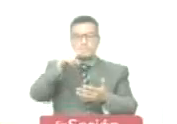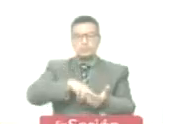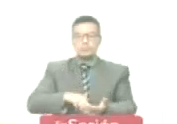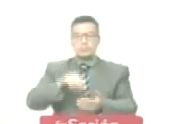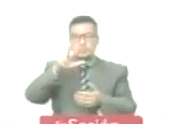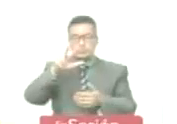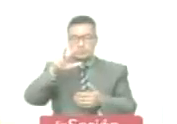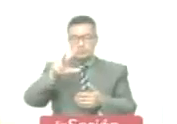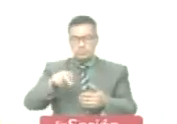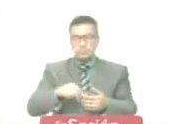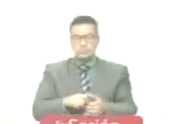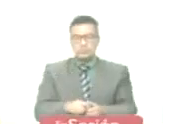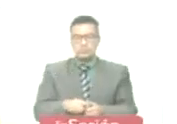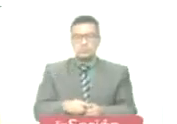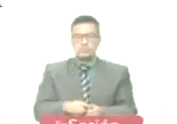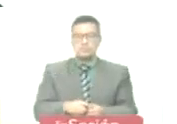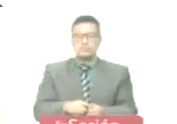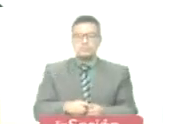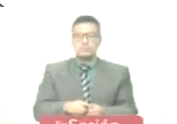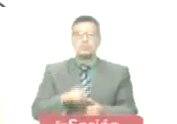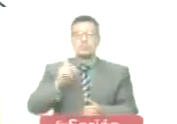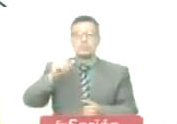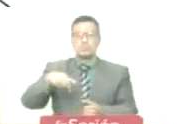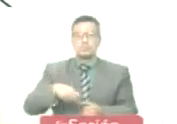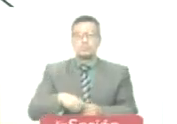2003. Fue además